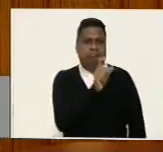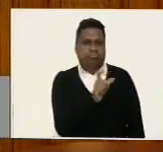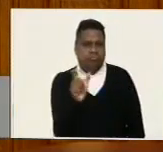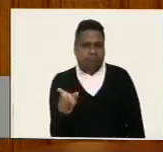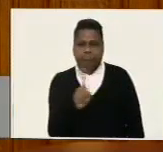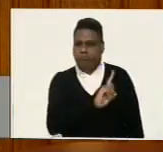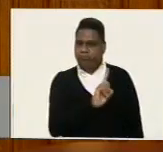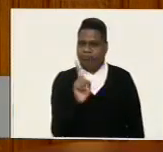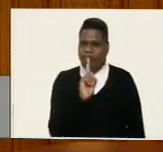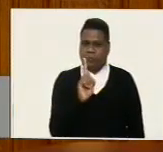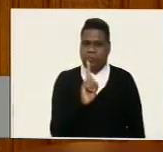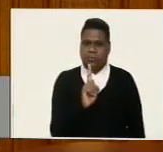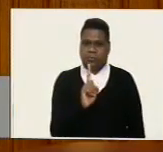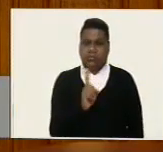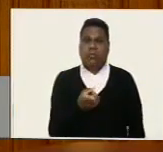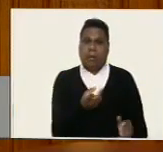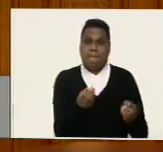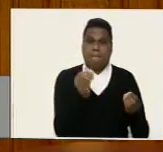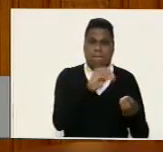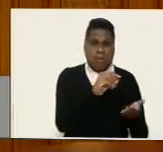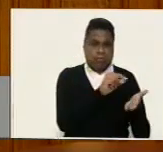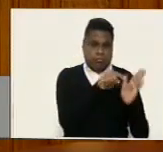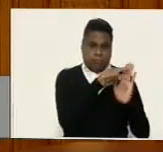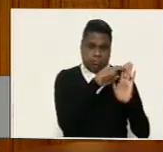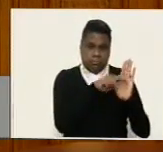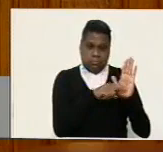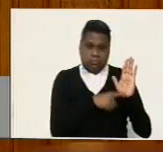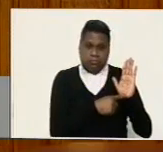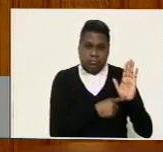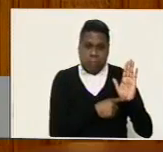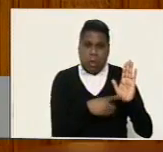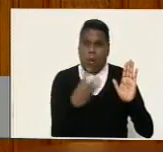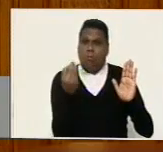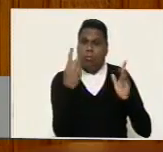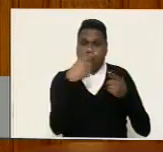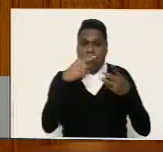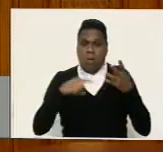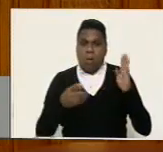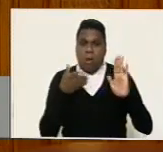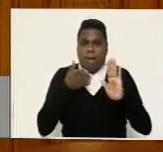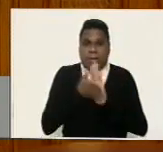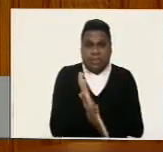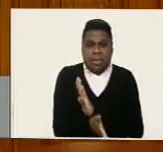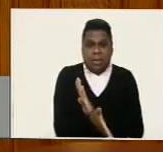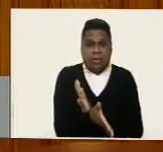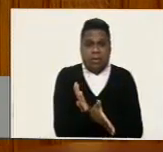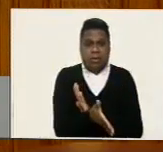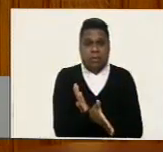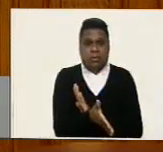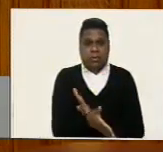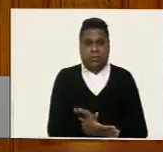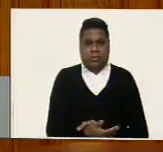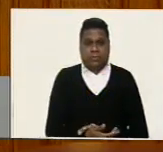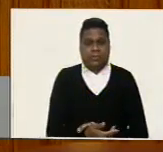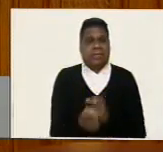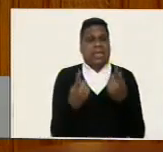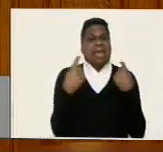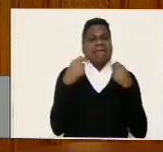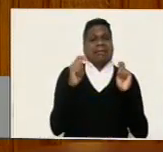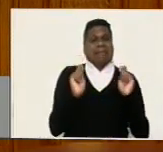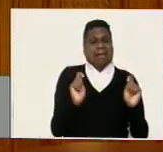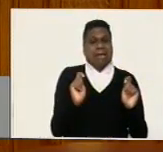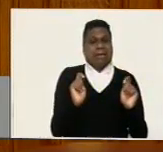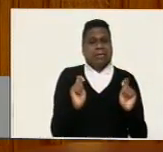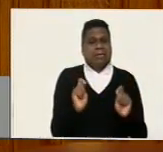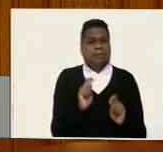Esta es una más de las muchas que han venido en cadena luego de que se pretendiera nombrar